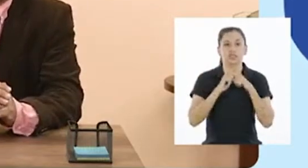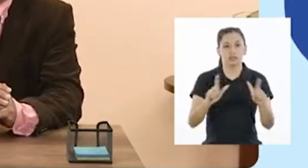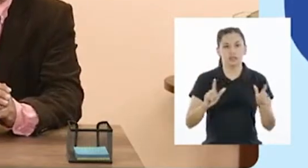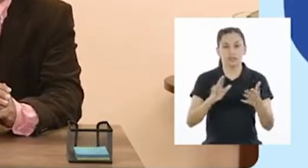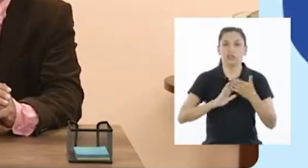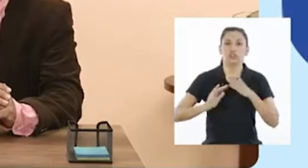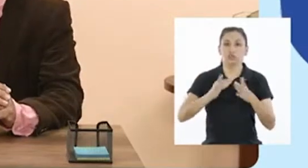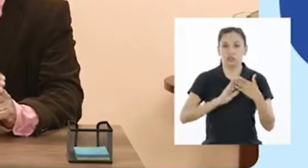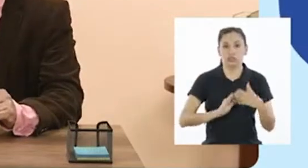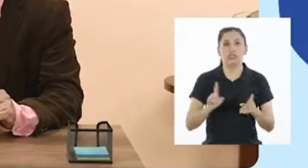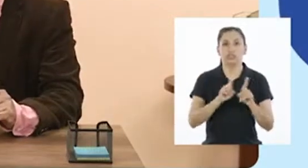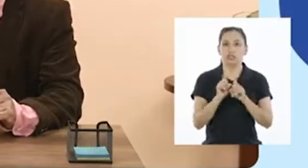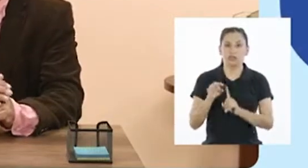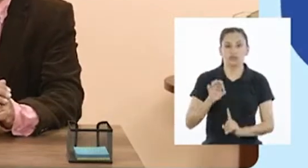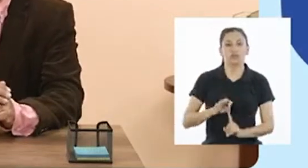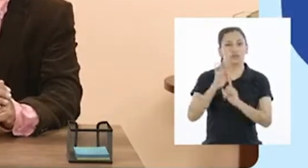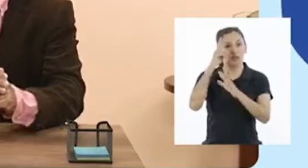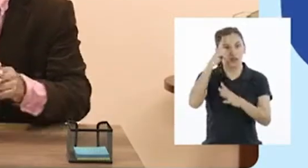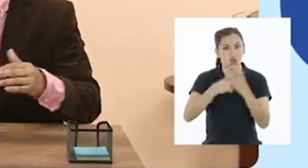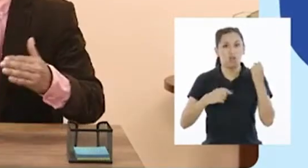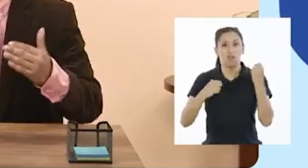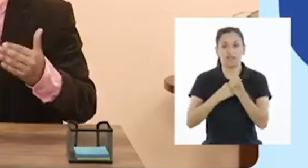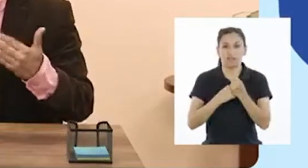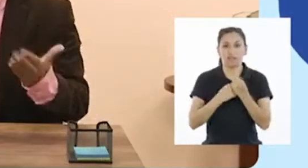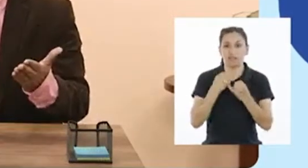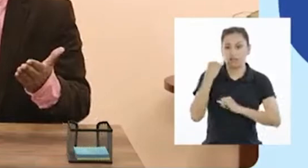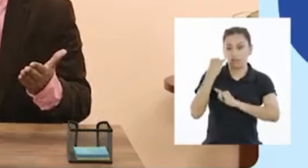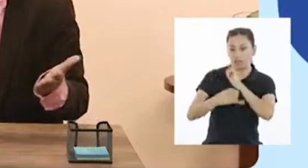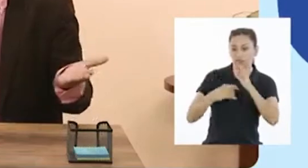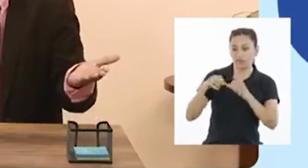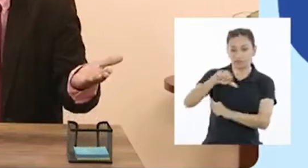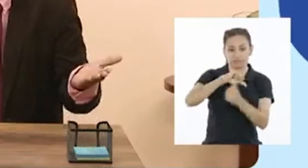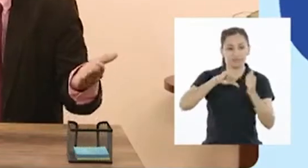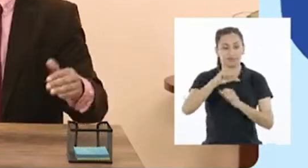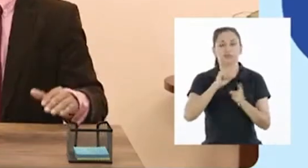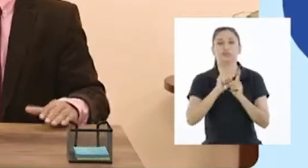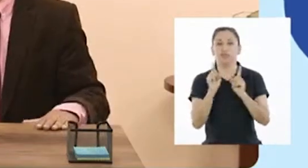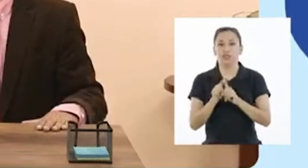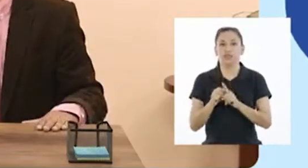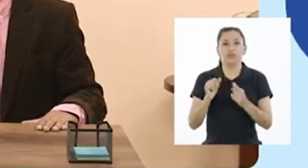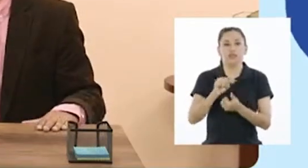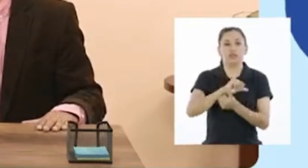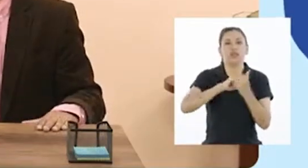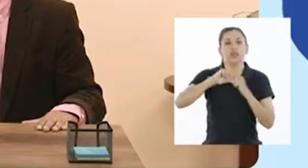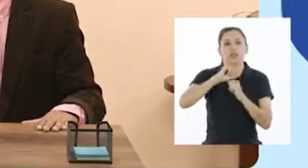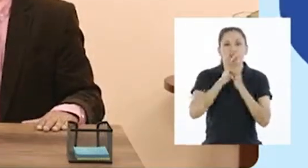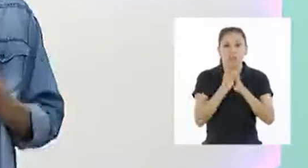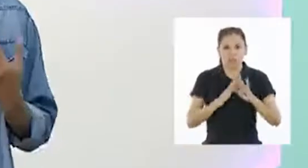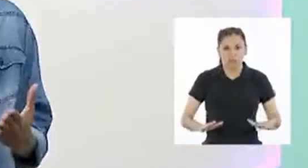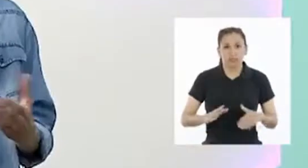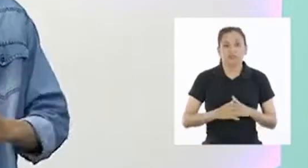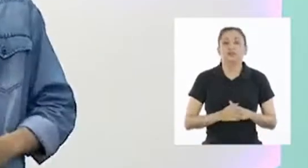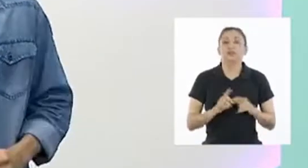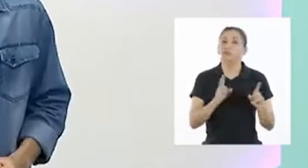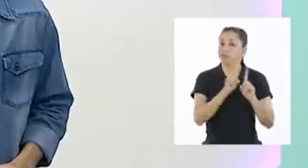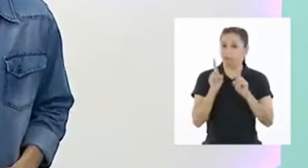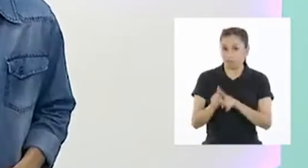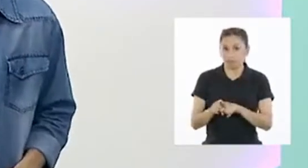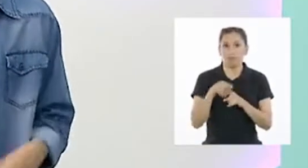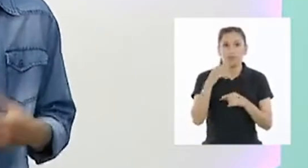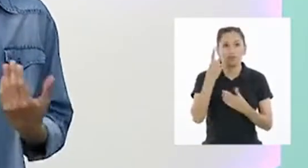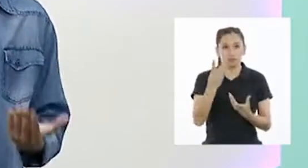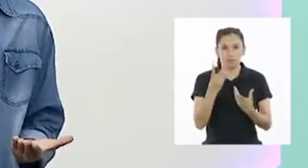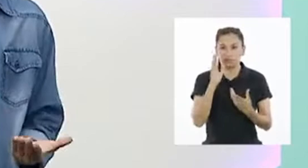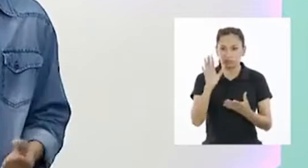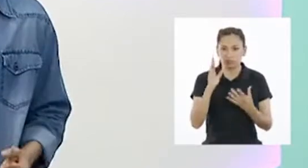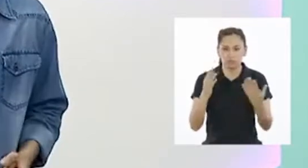libertades ciudadanas. Afecta la confianza interpersonal y la convivencia pacífica. También